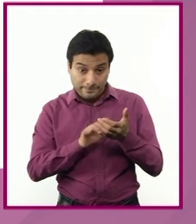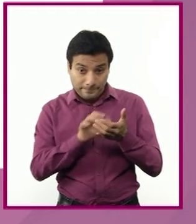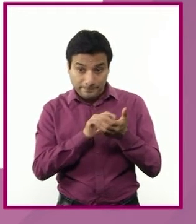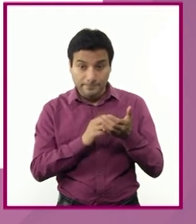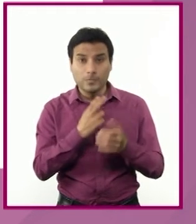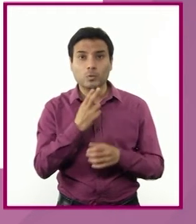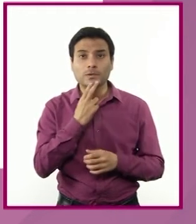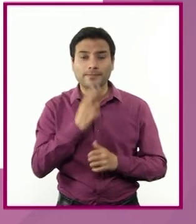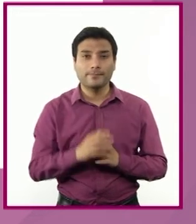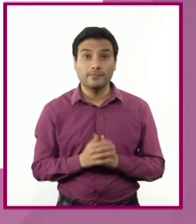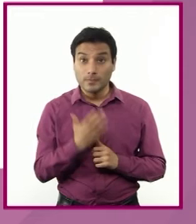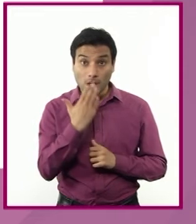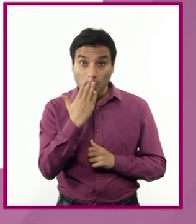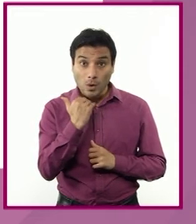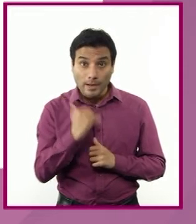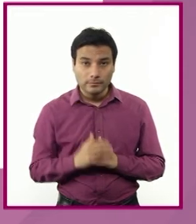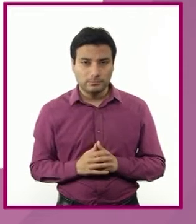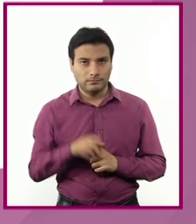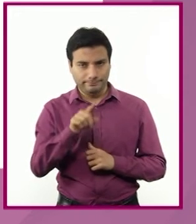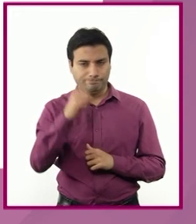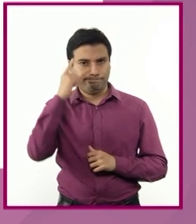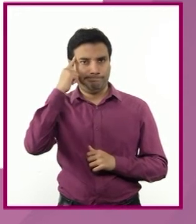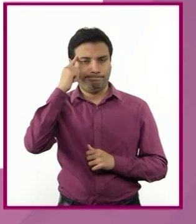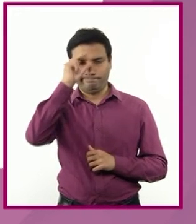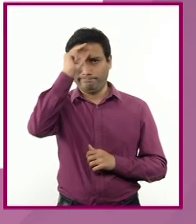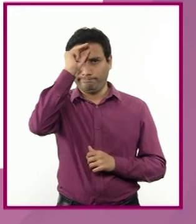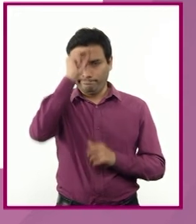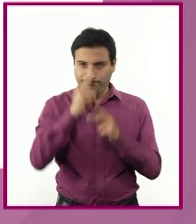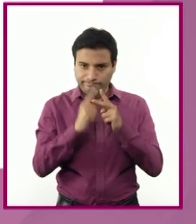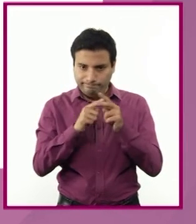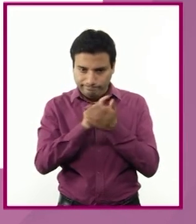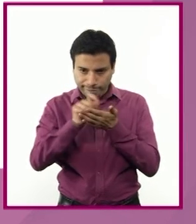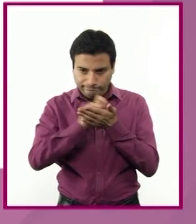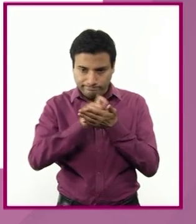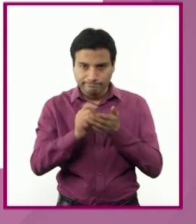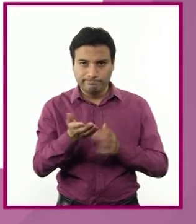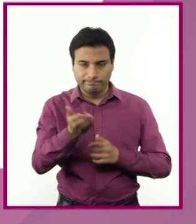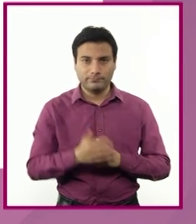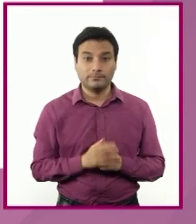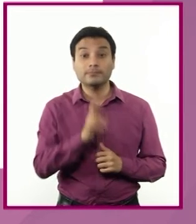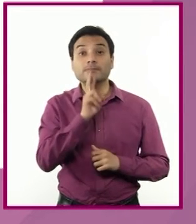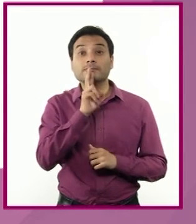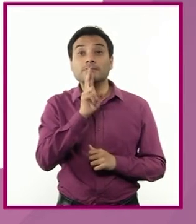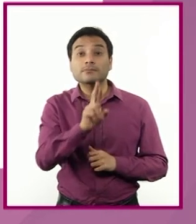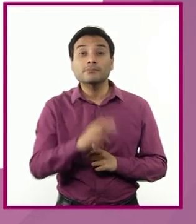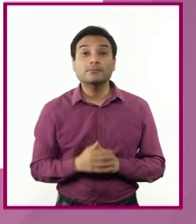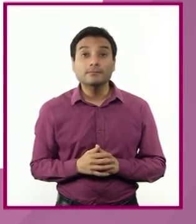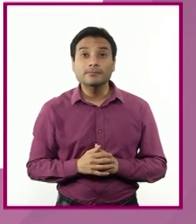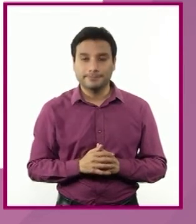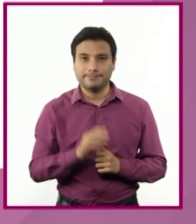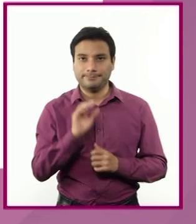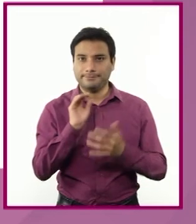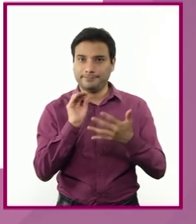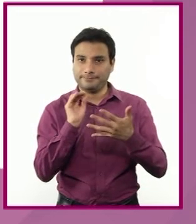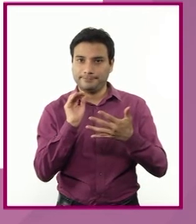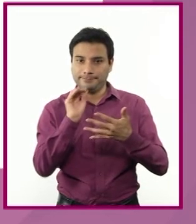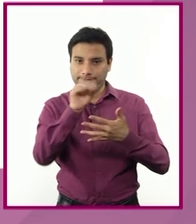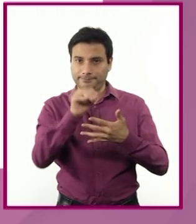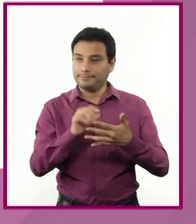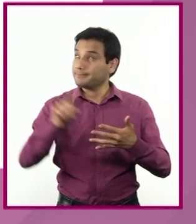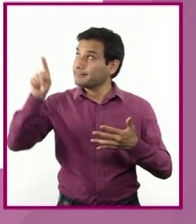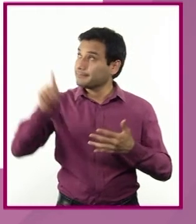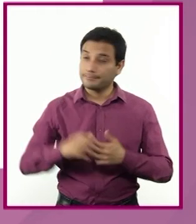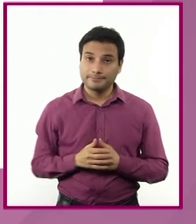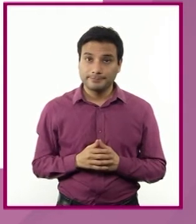úsenla, si no, apliquen sus conocimientos de aritmética. El resultado que obtengan, anótenlo en la última